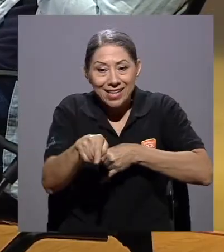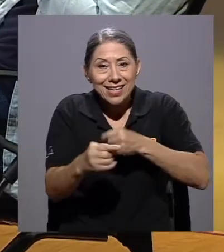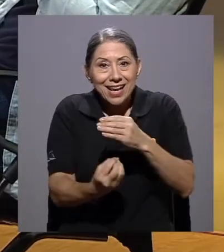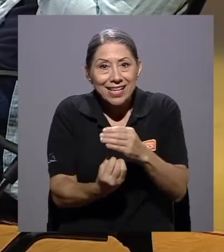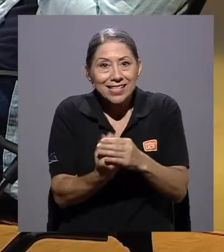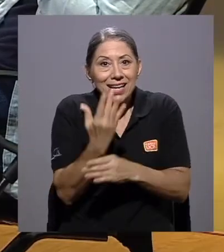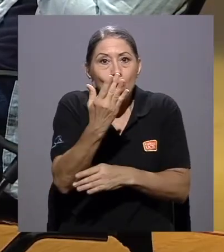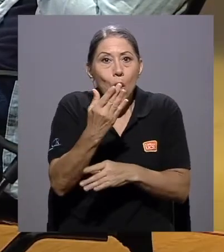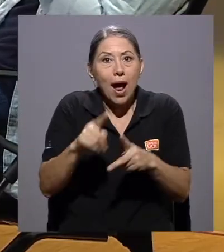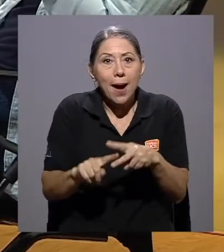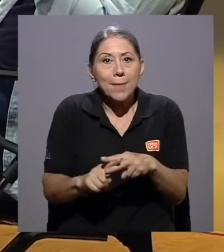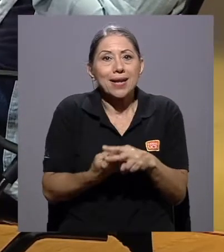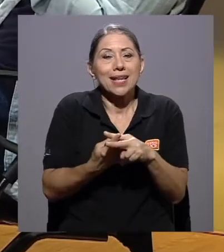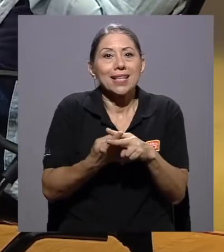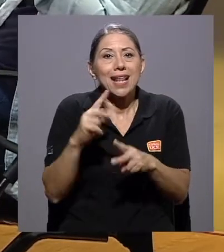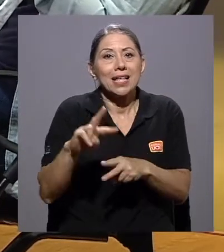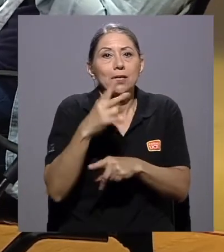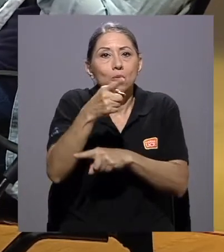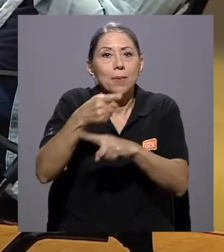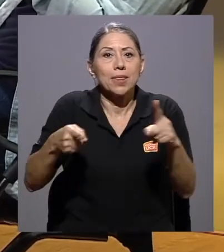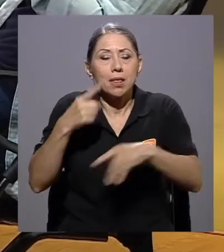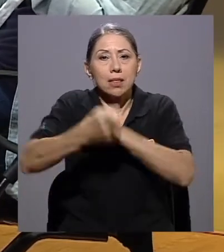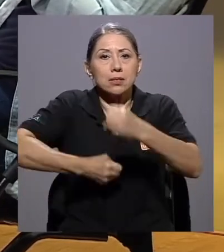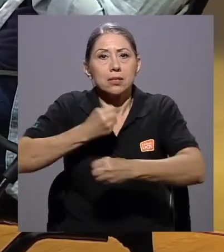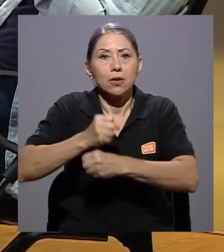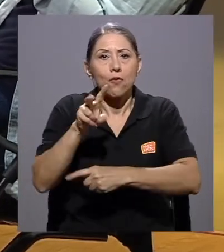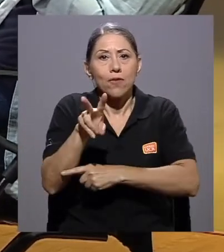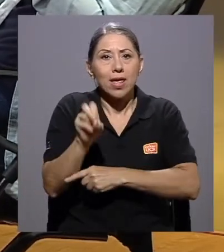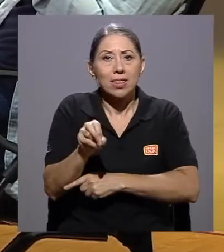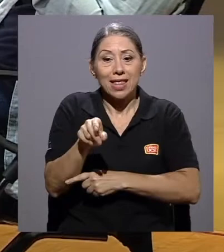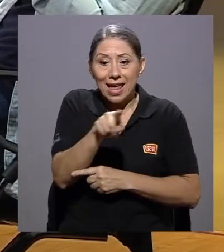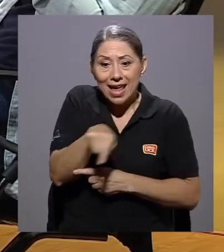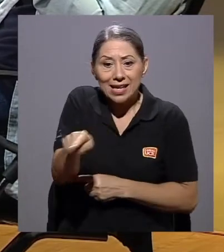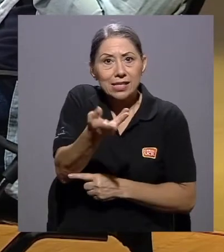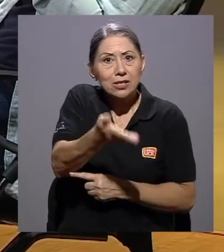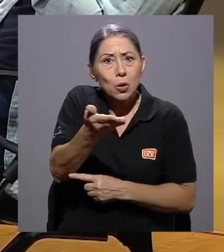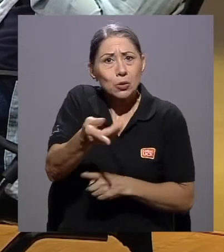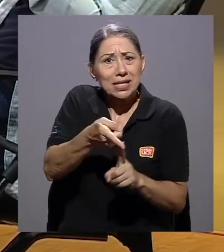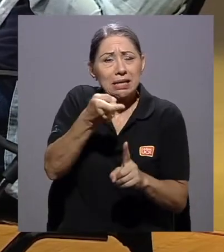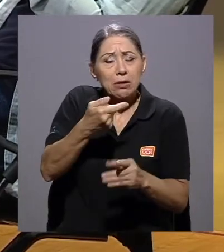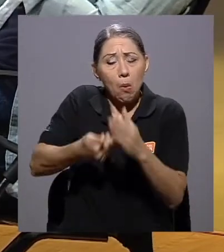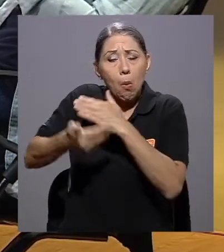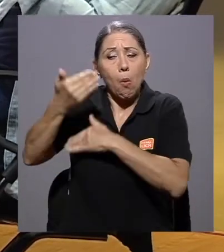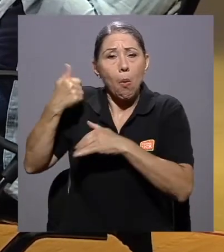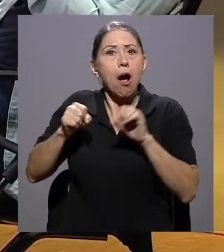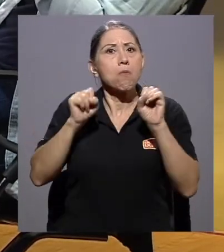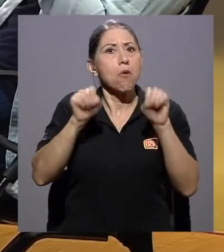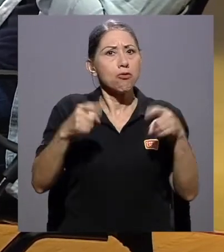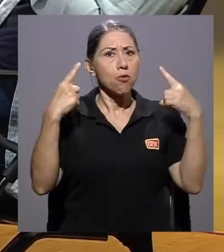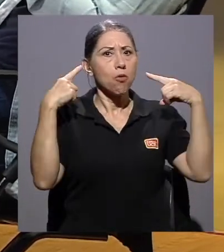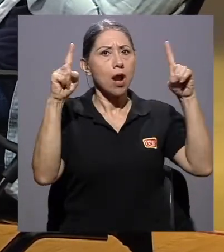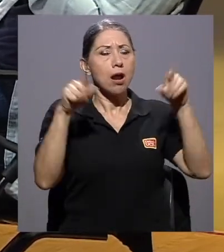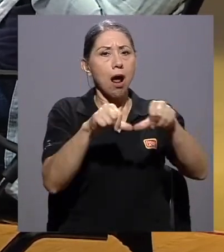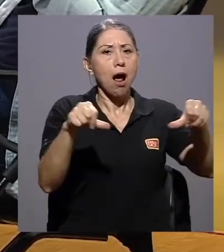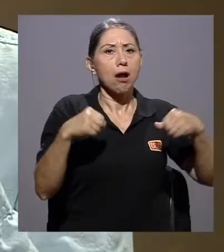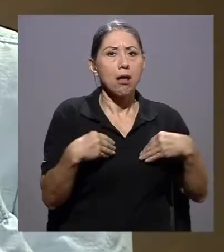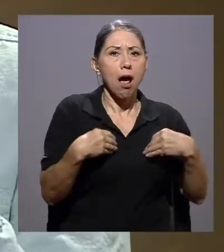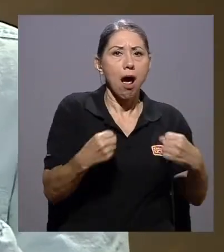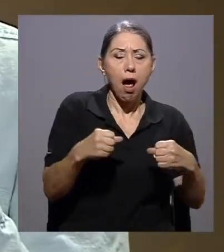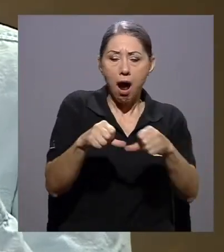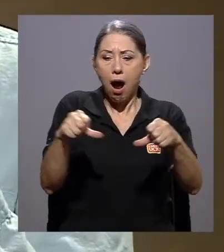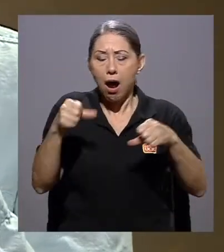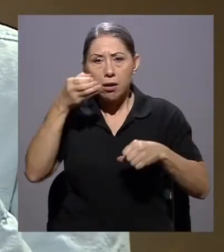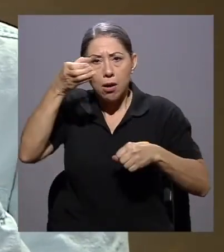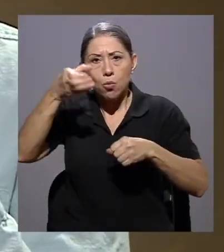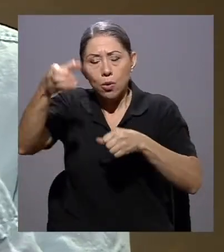siglo XX. Entonces, esas son las raíces que han hecho posible que tanto en el plano sanitario como en el plano cultural y en el plano